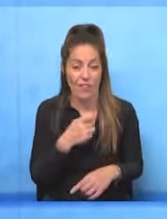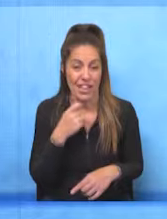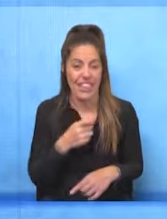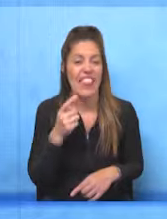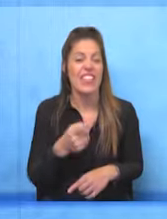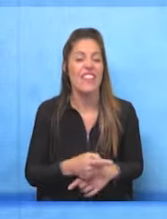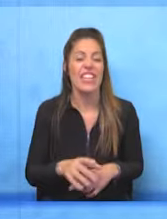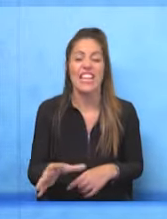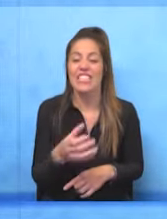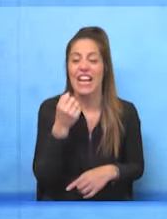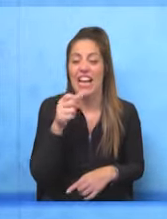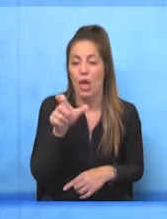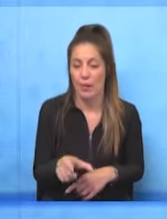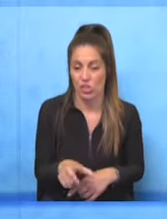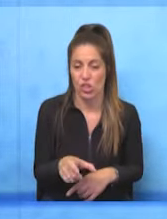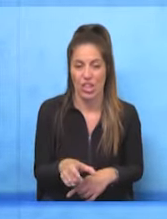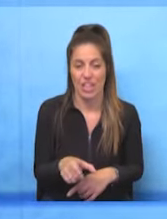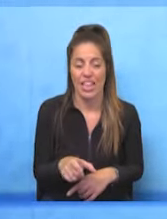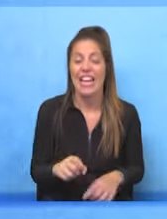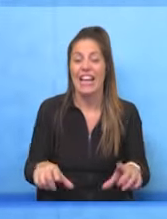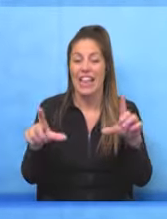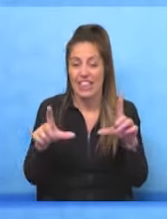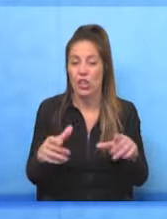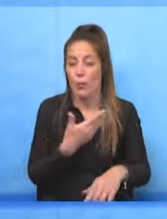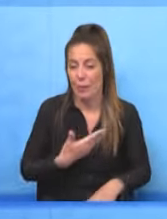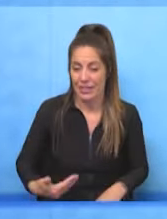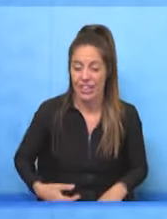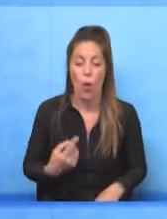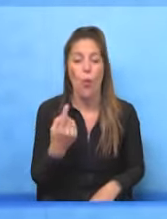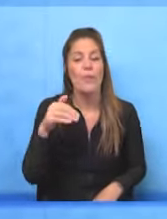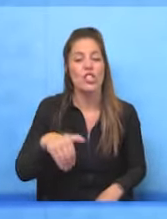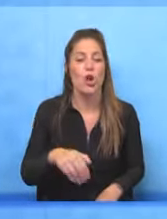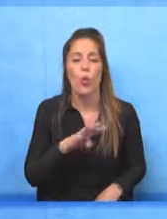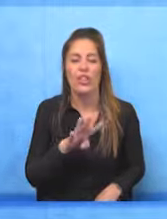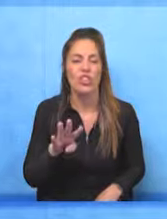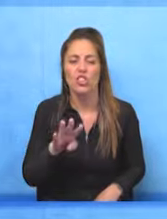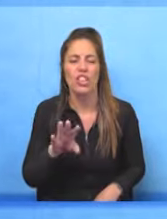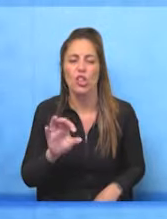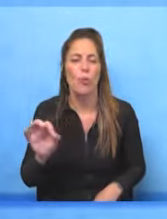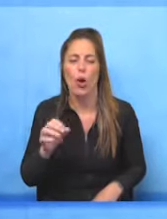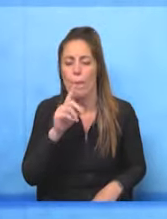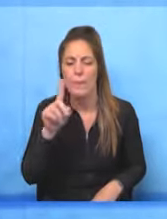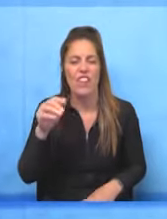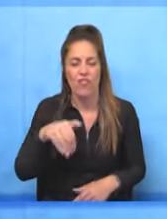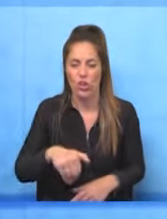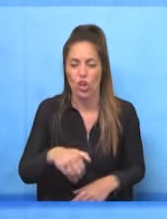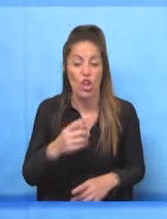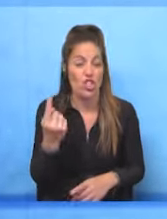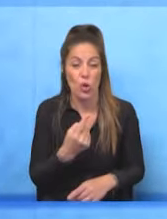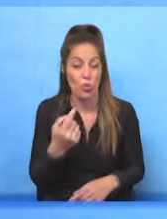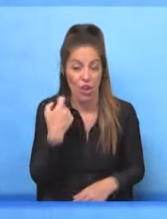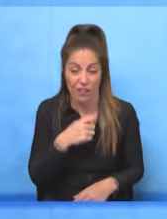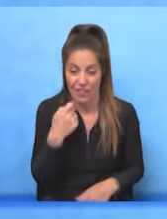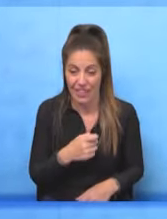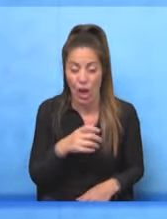sacar que es candidato para ser presidente y poc votos eso es lo segundo que falta y hoy